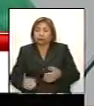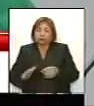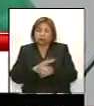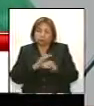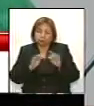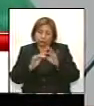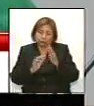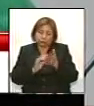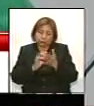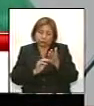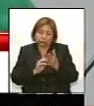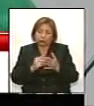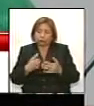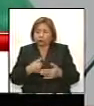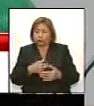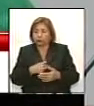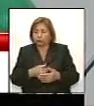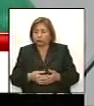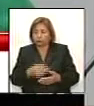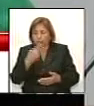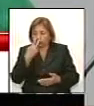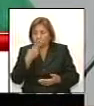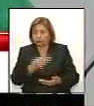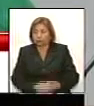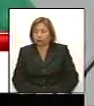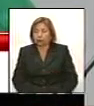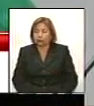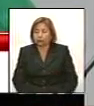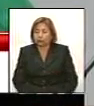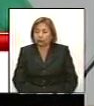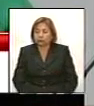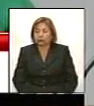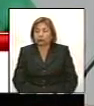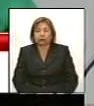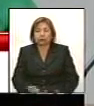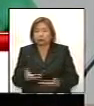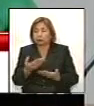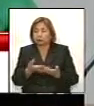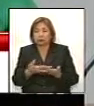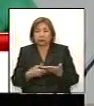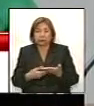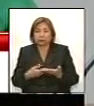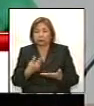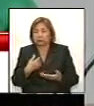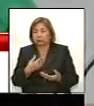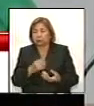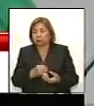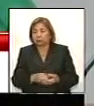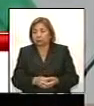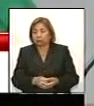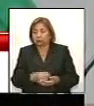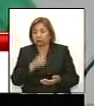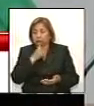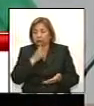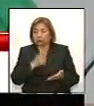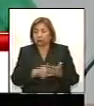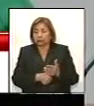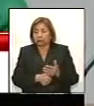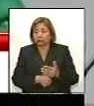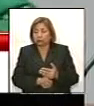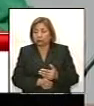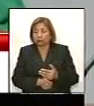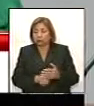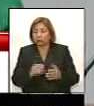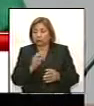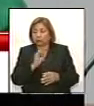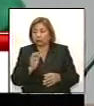plataforma con nosotros, la llenó, yo vi que la llenó, mandó y no le llegó nada a su correo. Entonces después mandamos un oficio, pero no